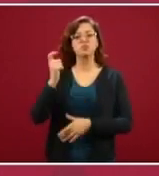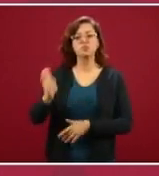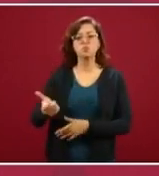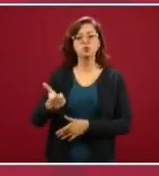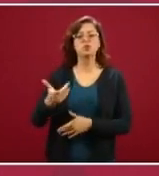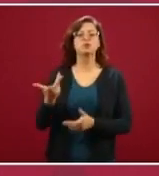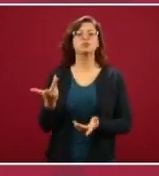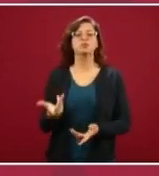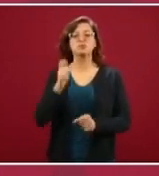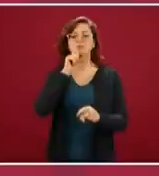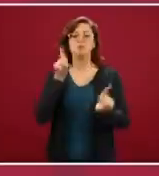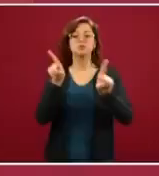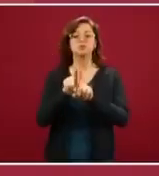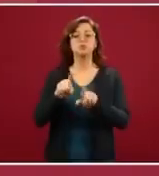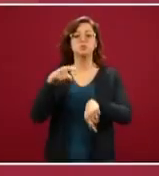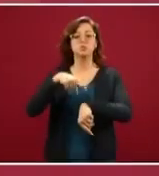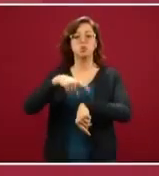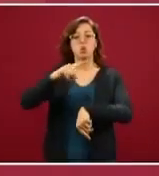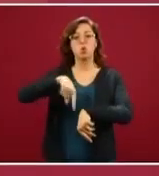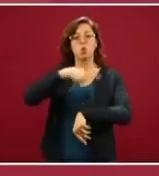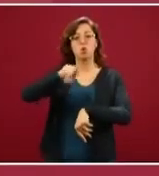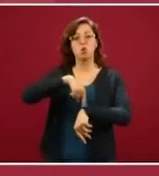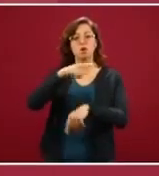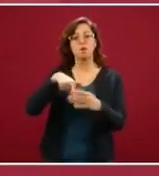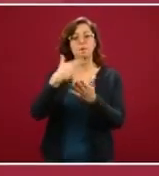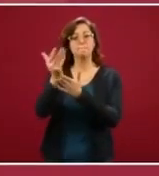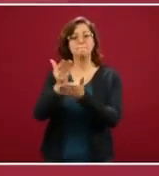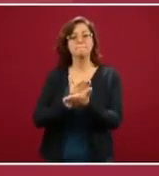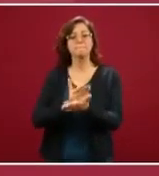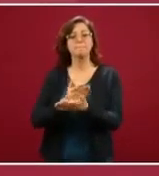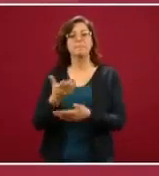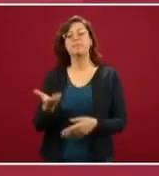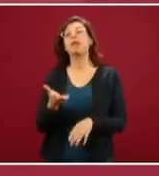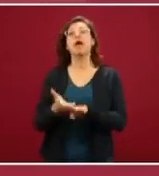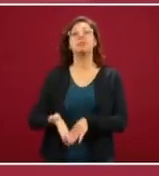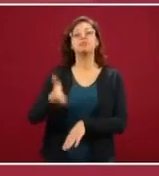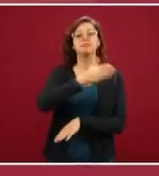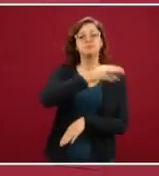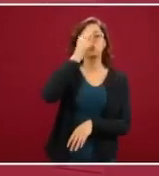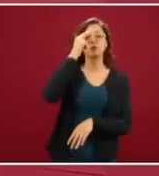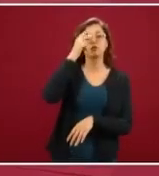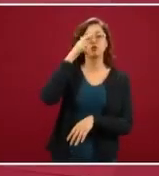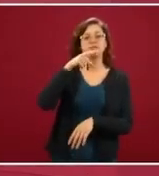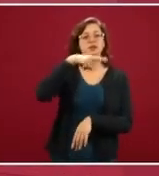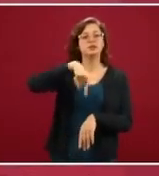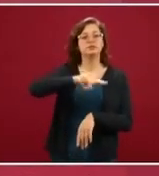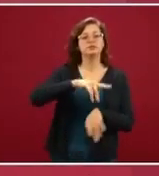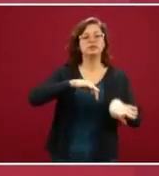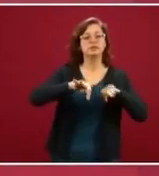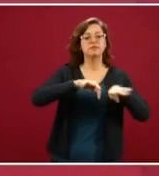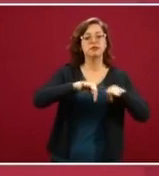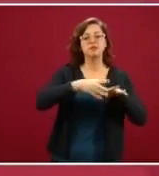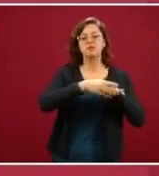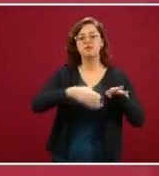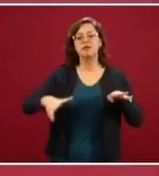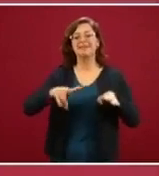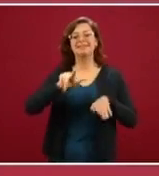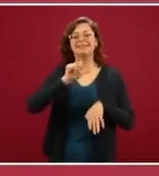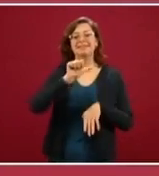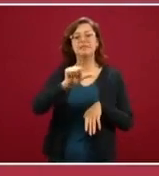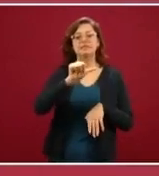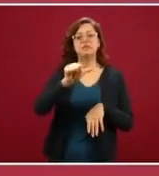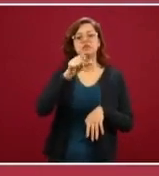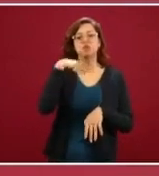se redujo la jornada laboral. En el Porfiriato eran 16 horas, ¿sí? Y no había día